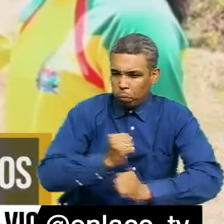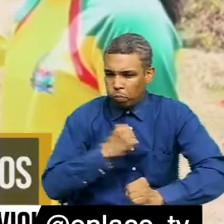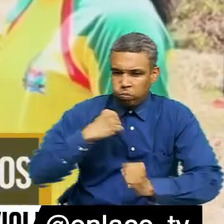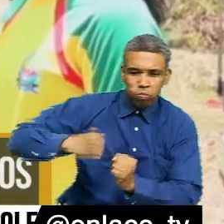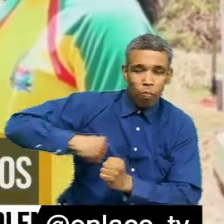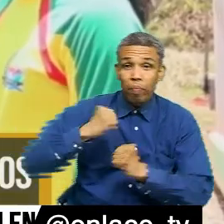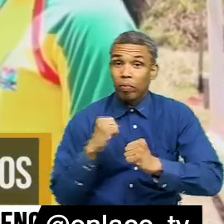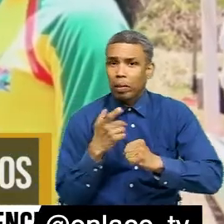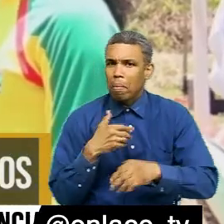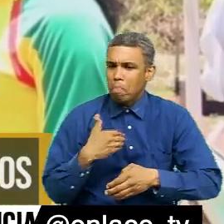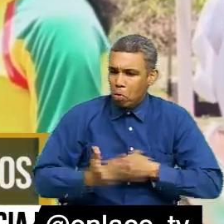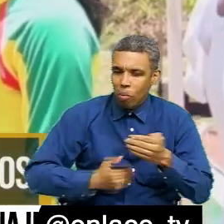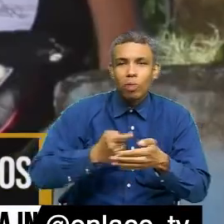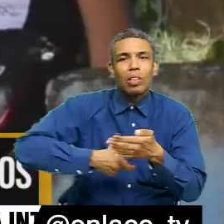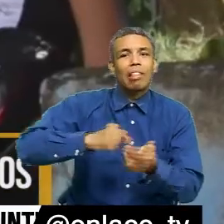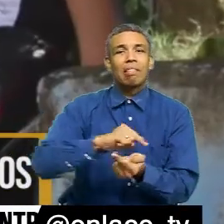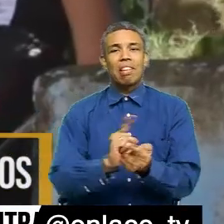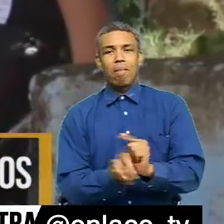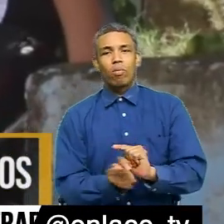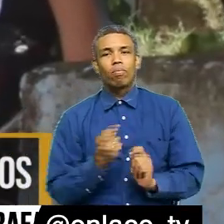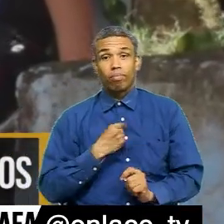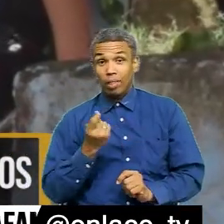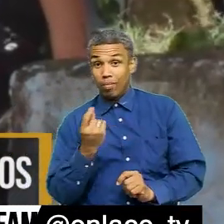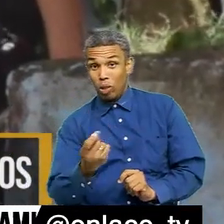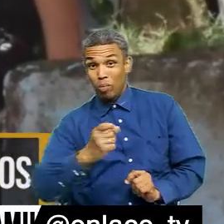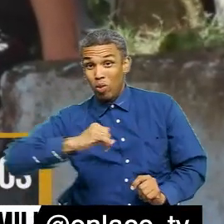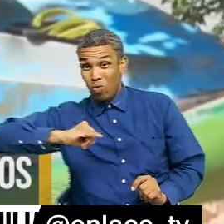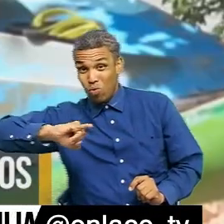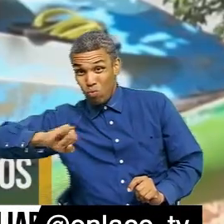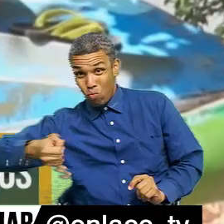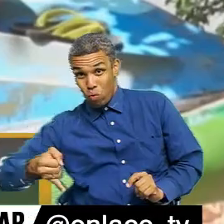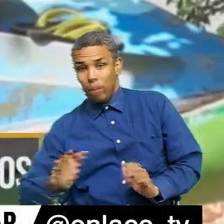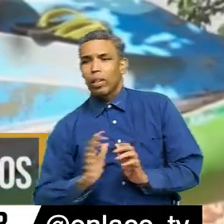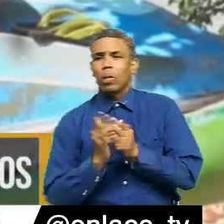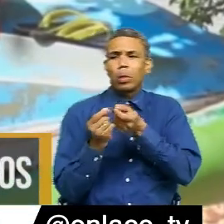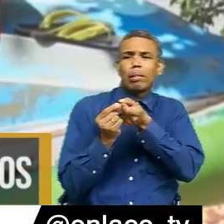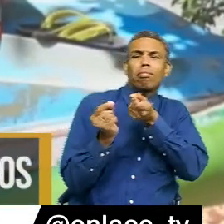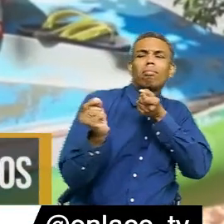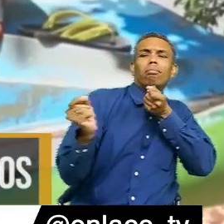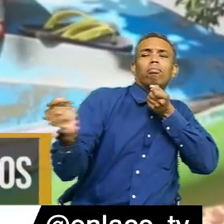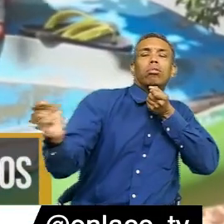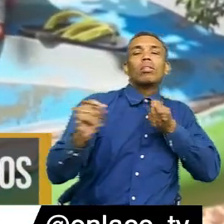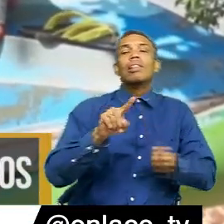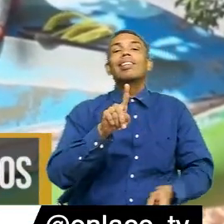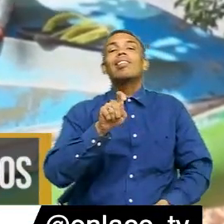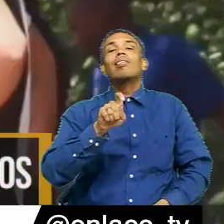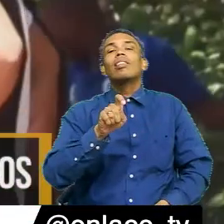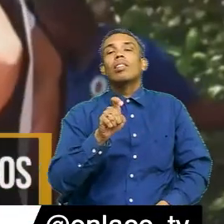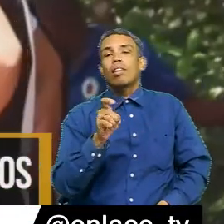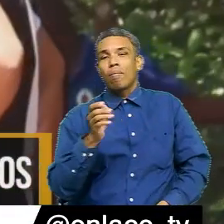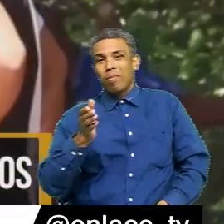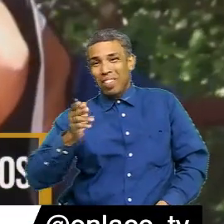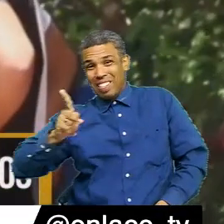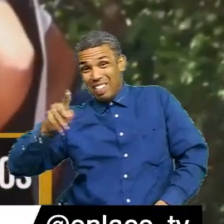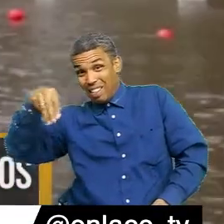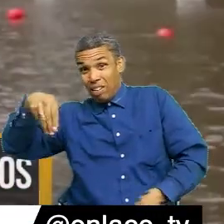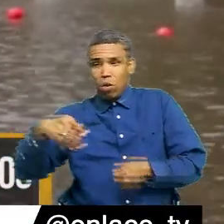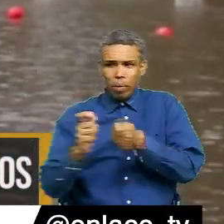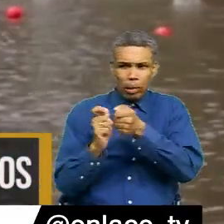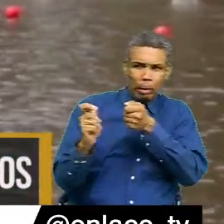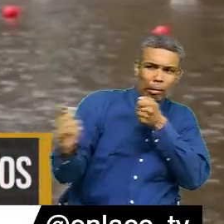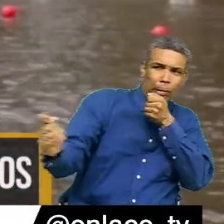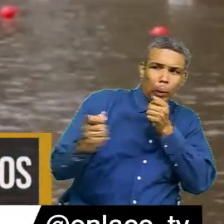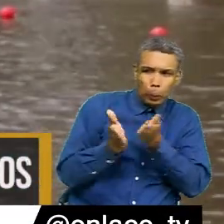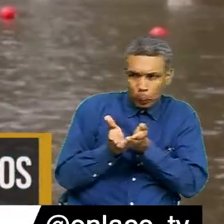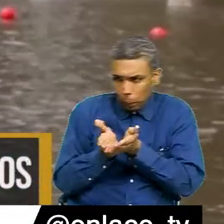este. El próximo jueves tenemos el chequeo de 6 kilómetros y ahí vamos a ir progresivamente evaluando a los muchachos y los deportistas